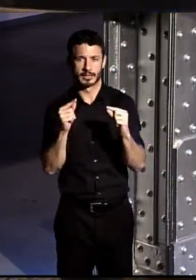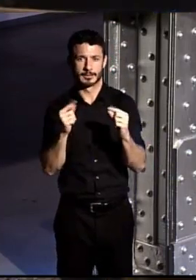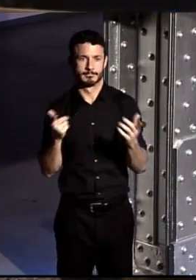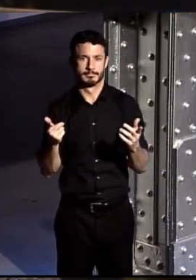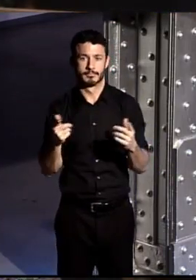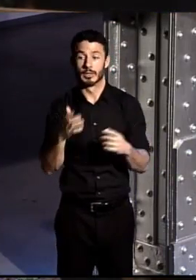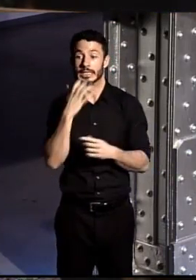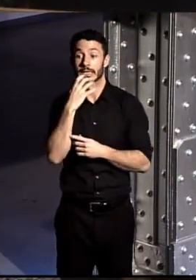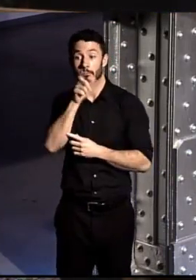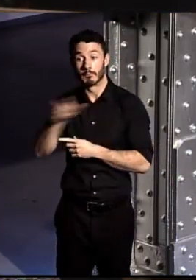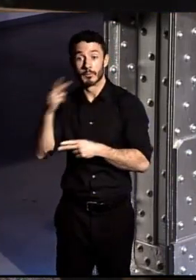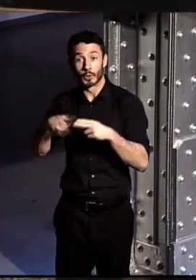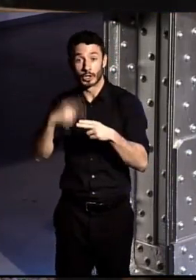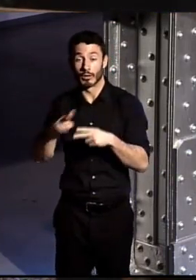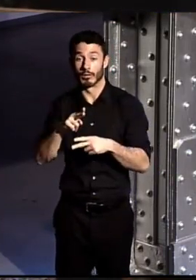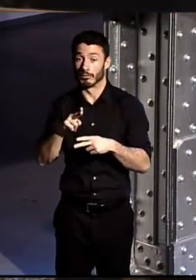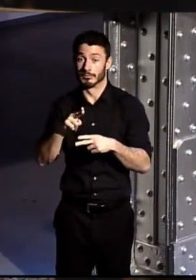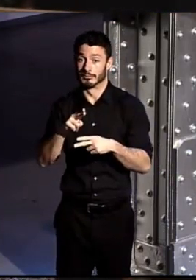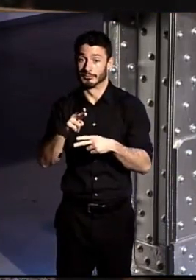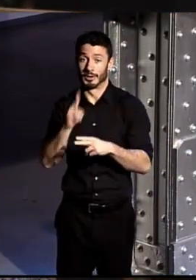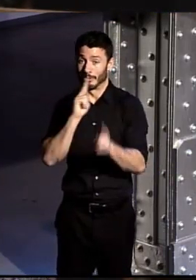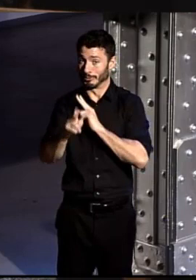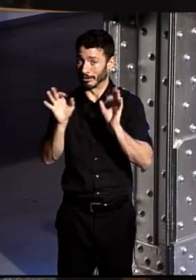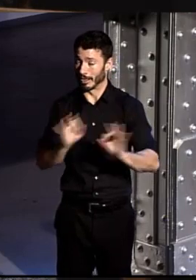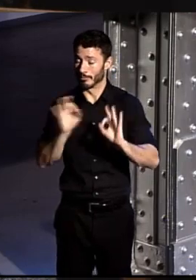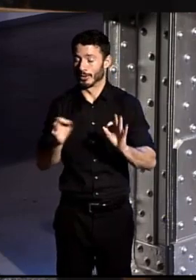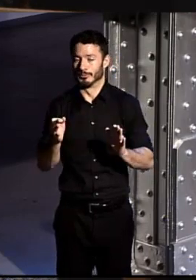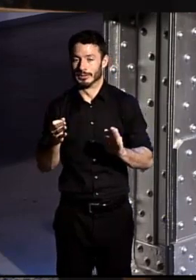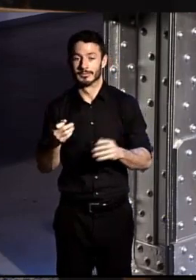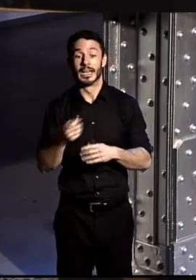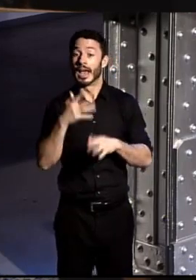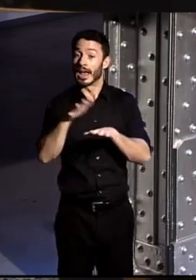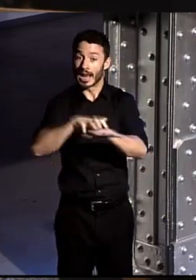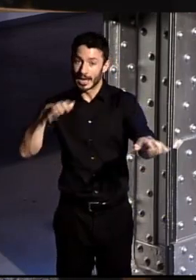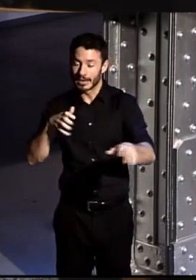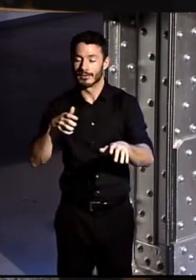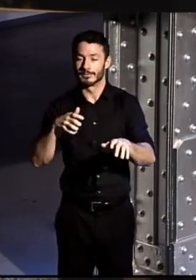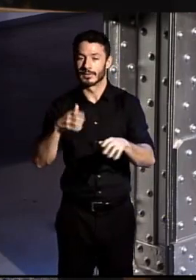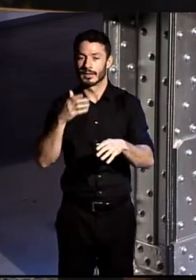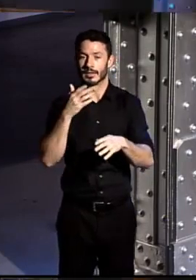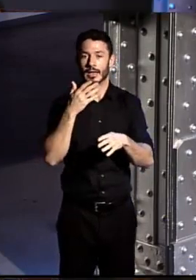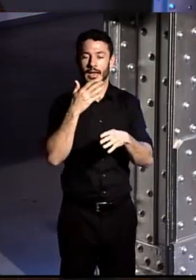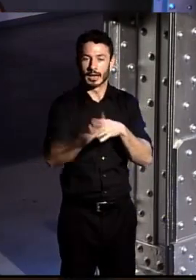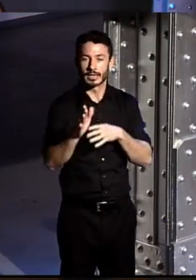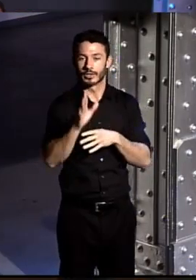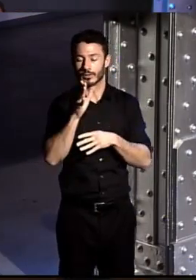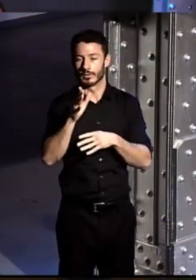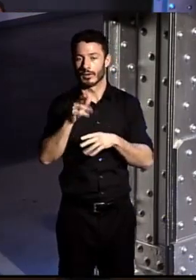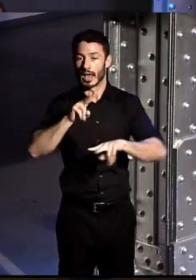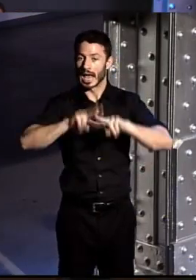que no contestan, pero aquí puedes Sí, preguntar lo pero que quieras. nosotros siempre se... Y el resto, por cierto, Vida Martes, el hashtag. Tengo aquí algunas preguntitas que voy a leer